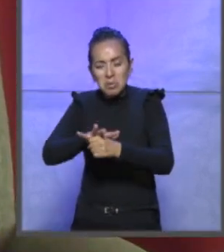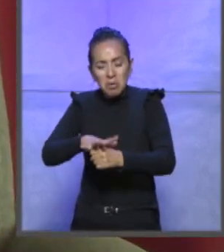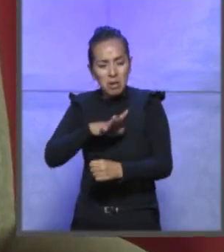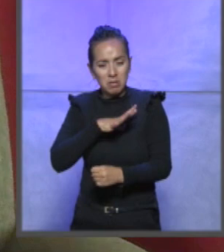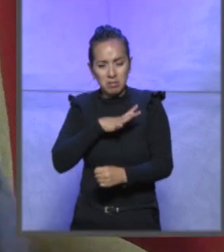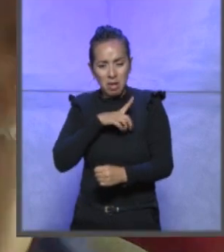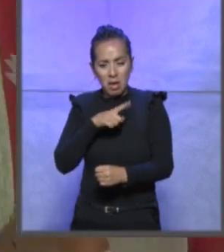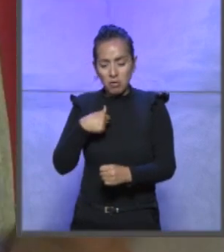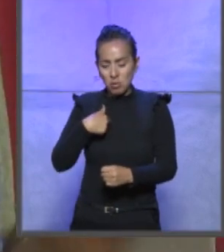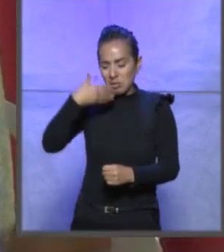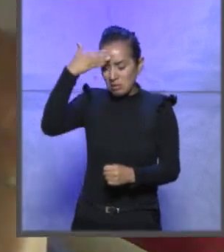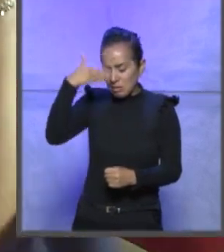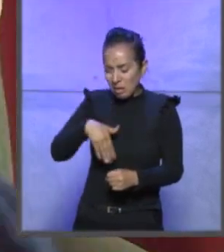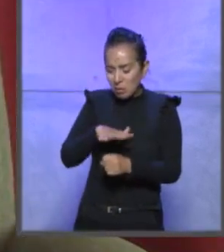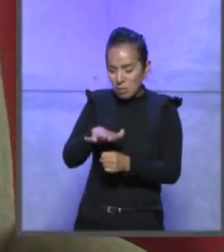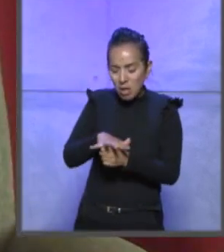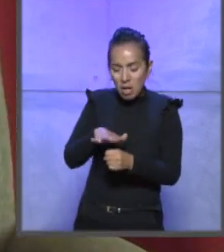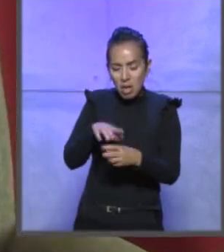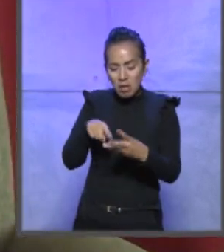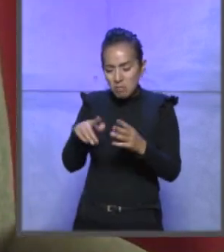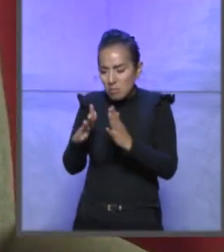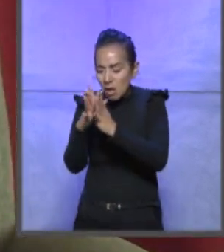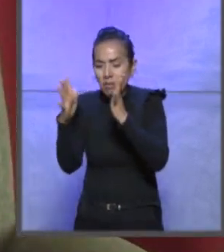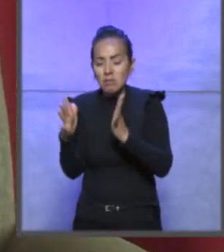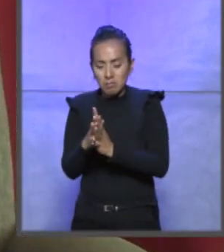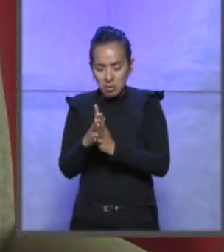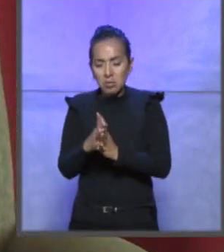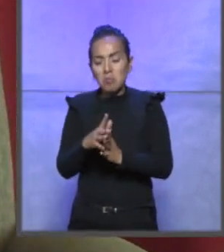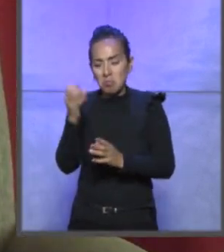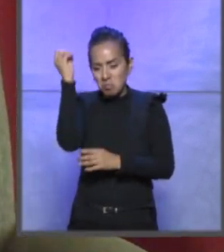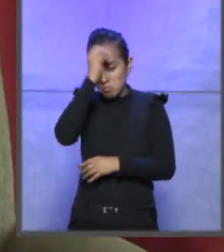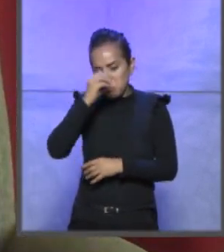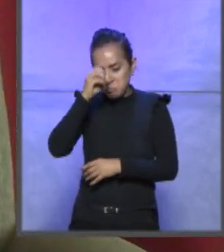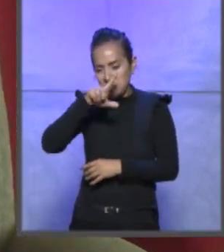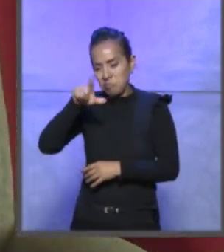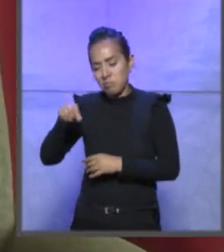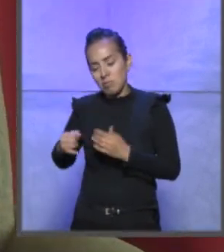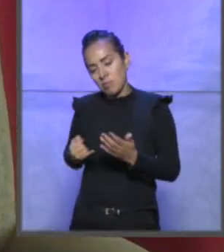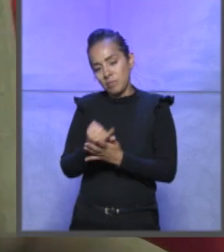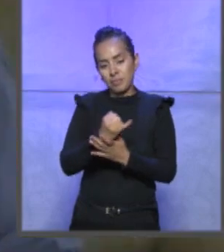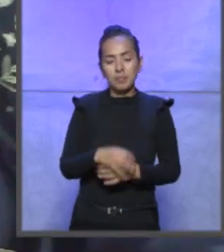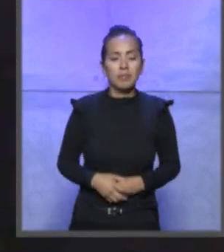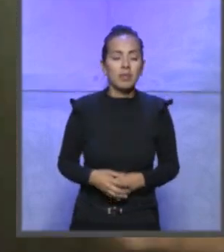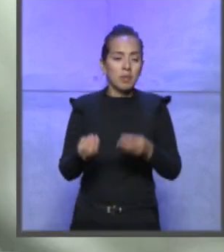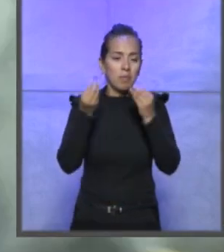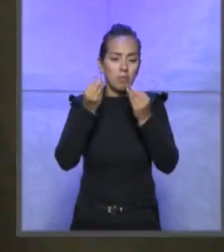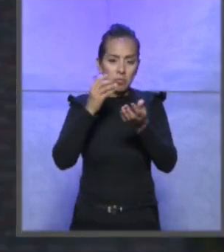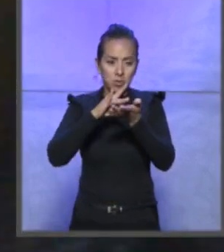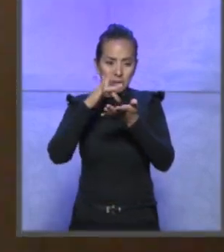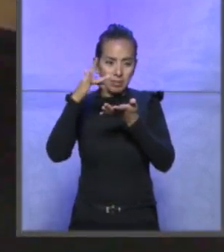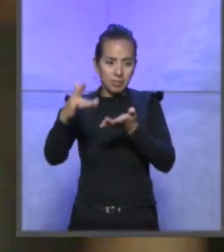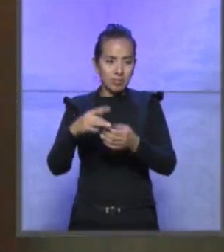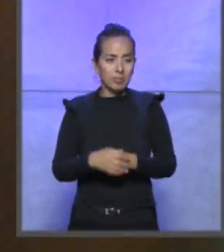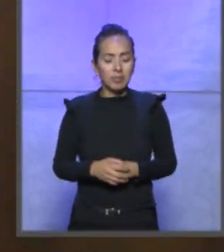ellos, participo, doy mi opinión y decido. Muchas gracias. Muchas gracias, consejera,